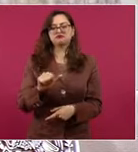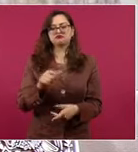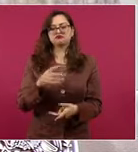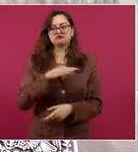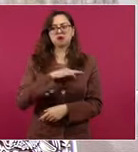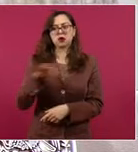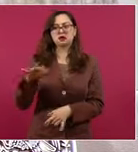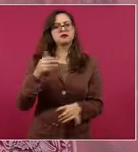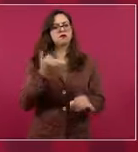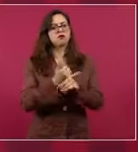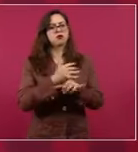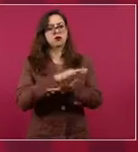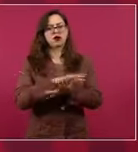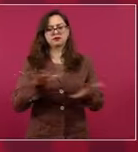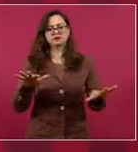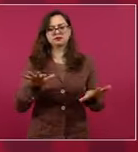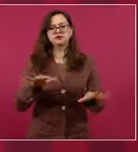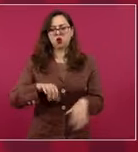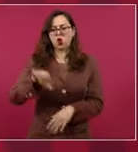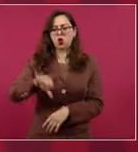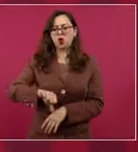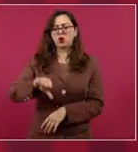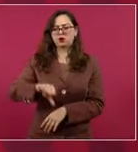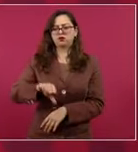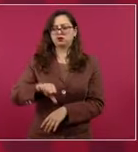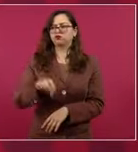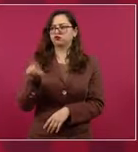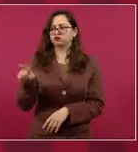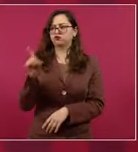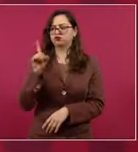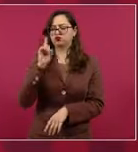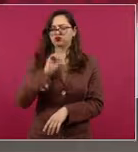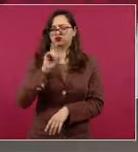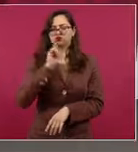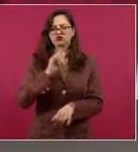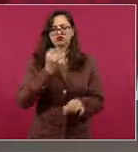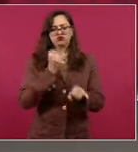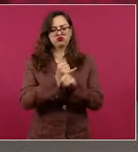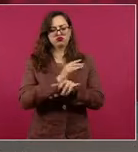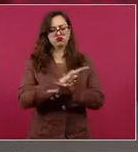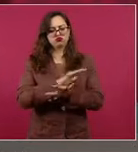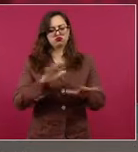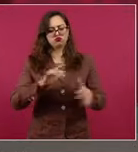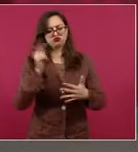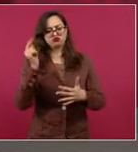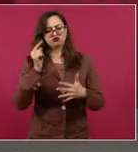informe, ¿sí?, que dé a conocer todo un